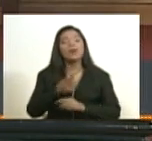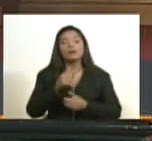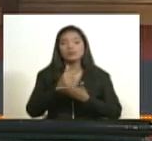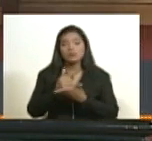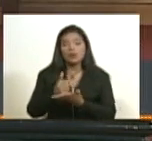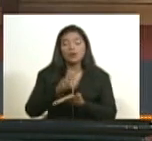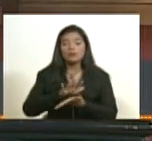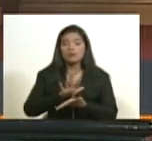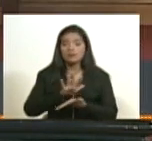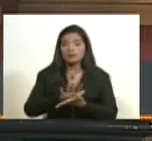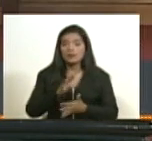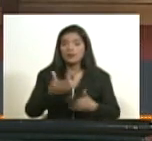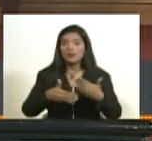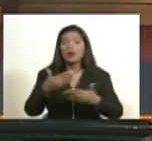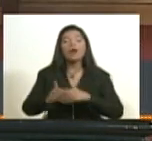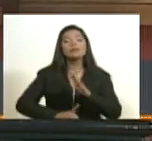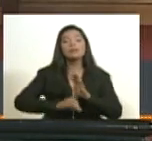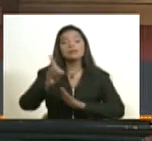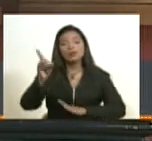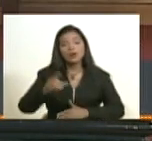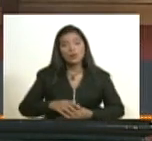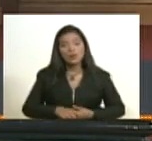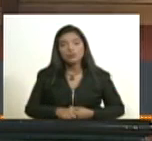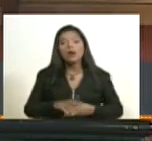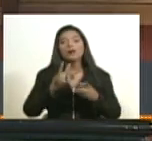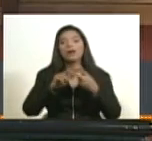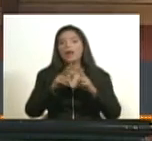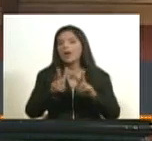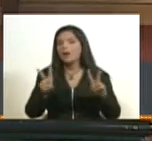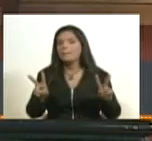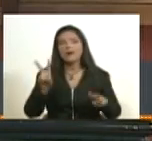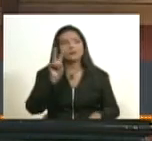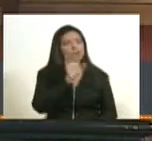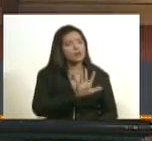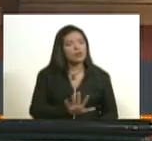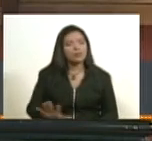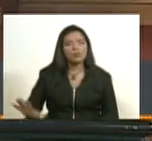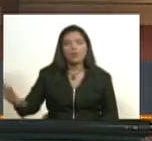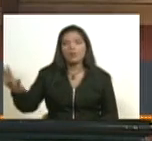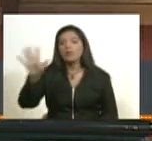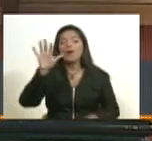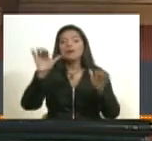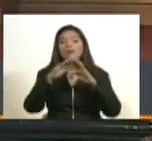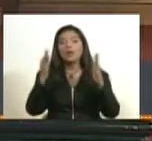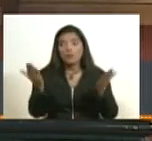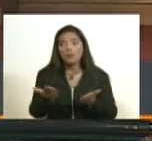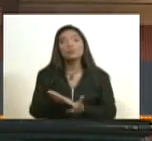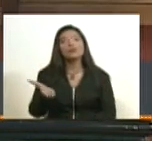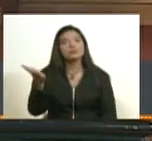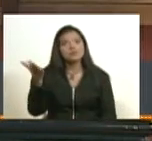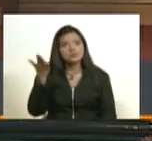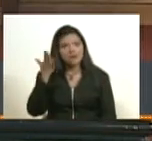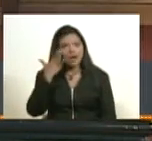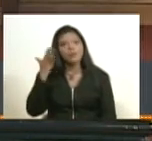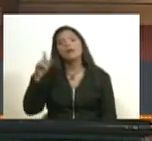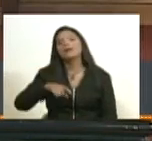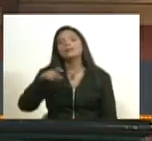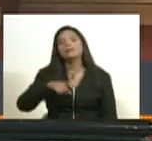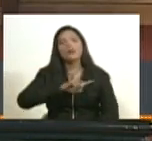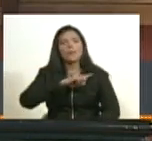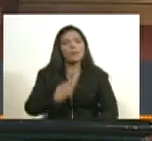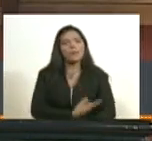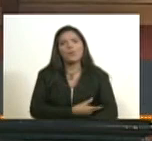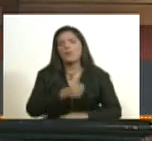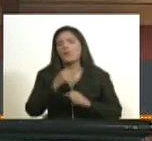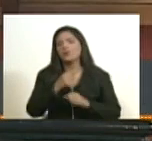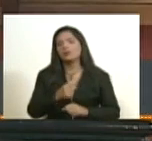estabilidad, al desarrollo y a la paz de toda la región. Y el mundo sabe que necesita una Venezuela como potencia